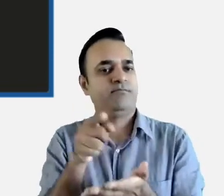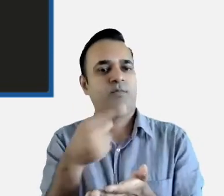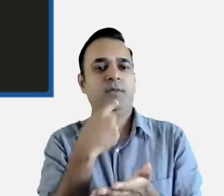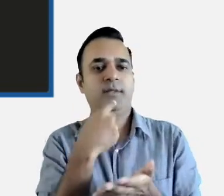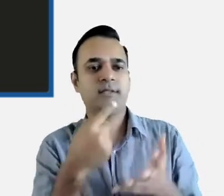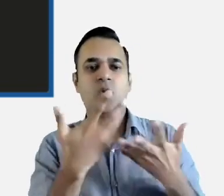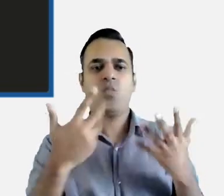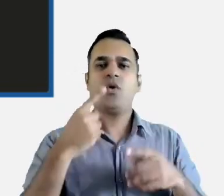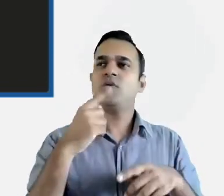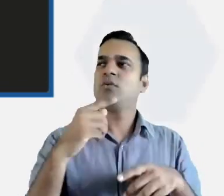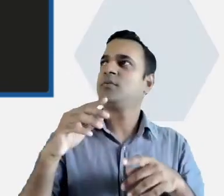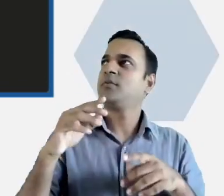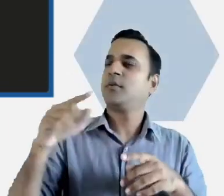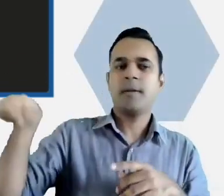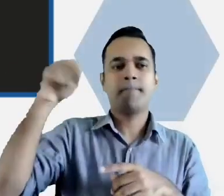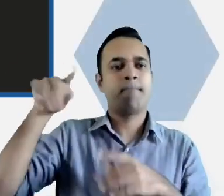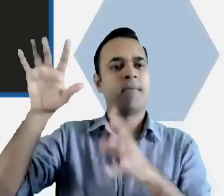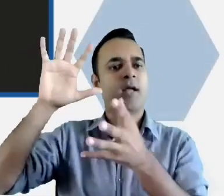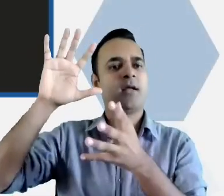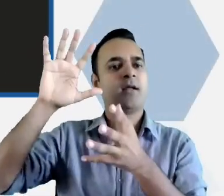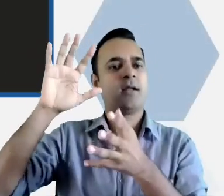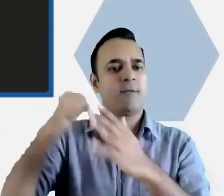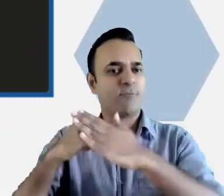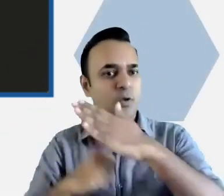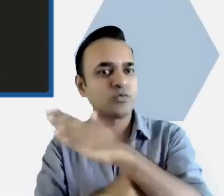a la infraestructura como un factor determinante.